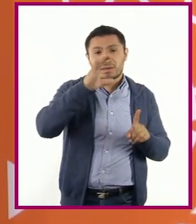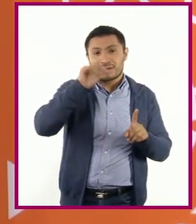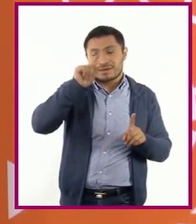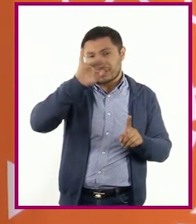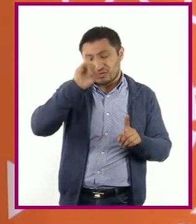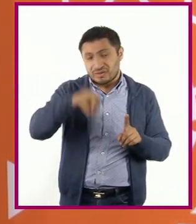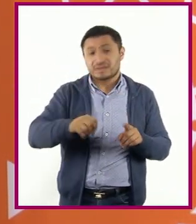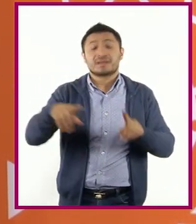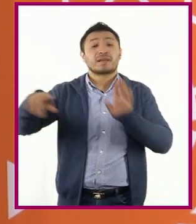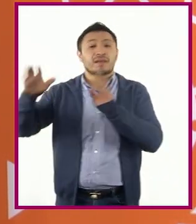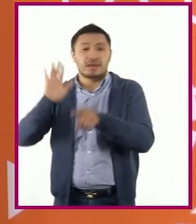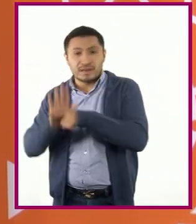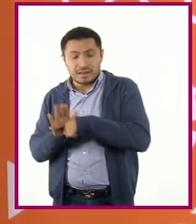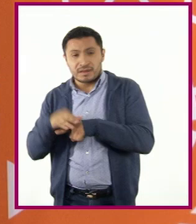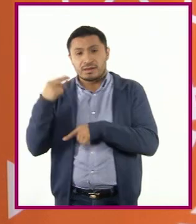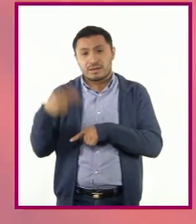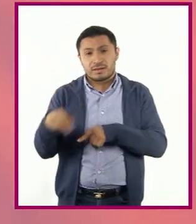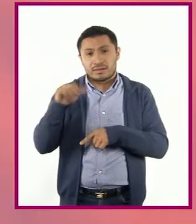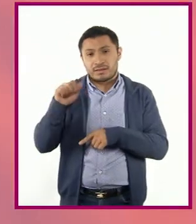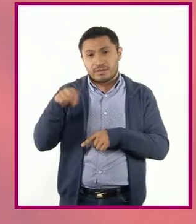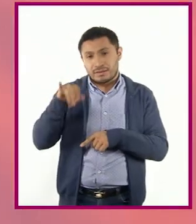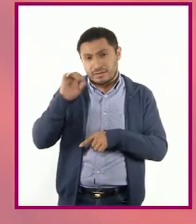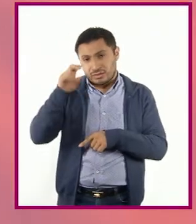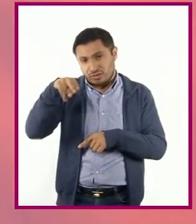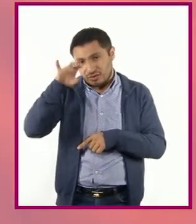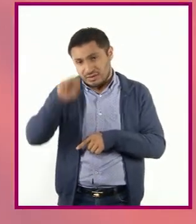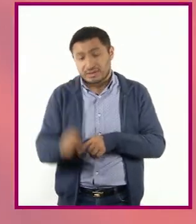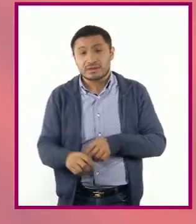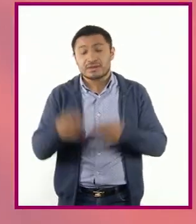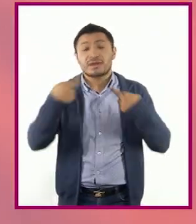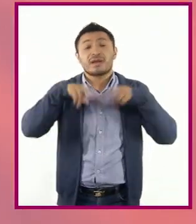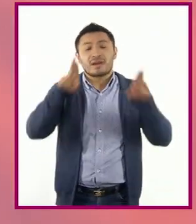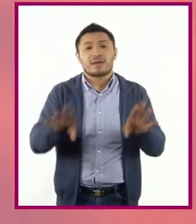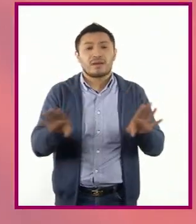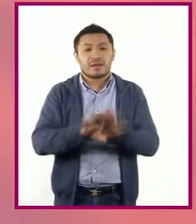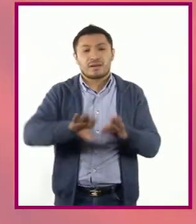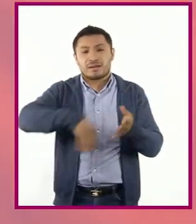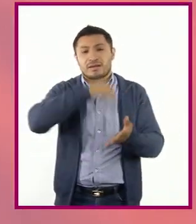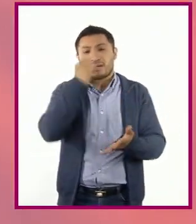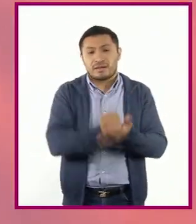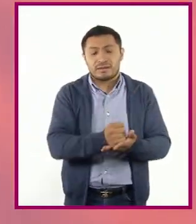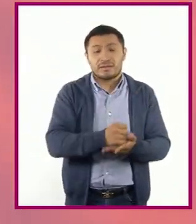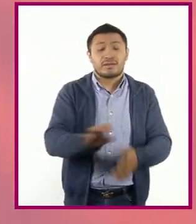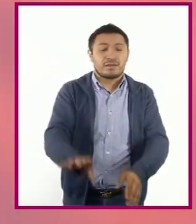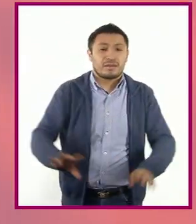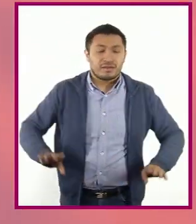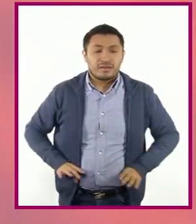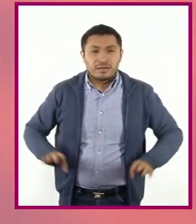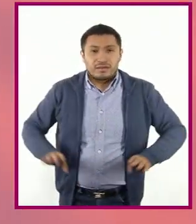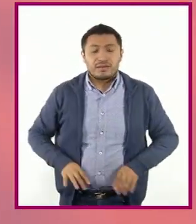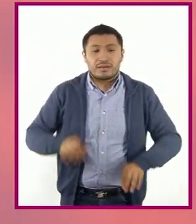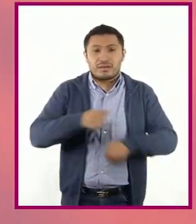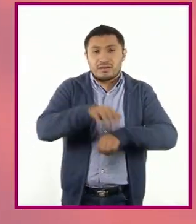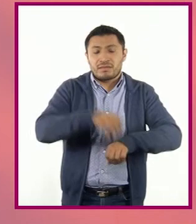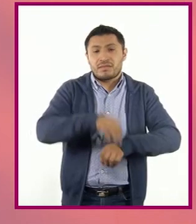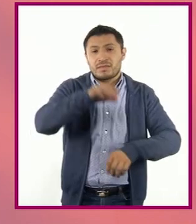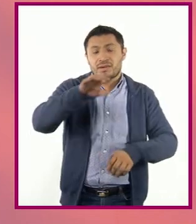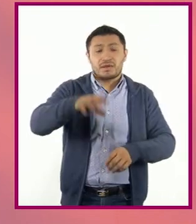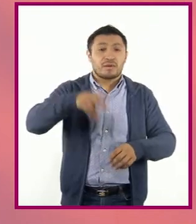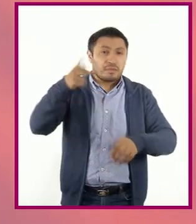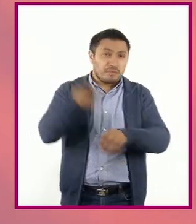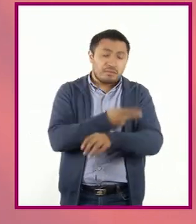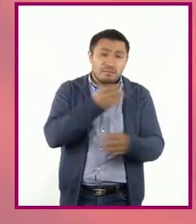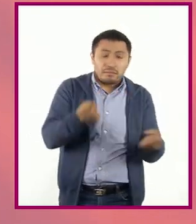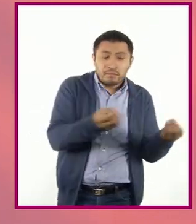una abreviatura formada por una o dos letras. Berzelius propuso utilizar una